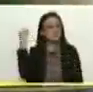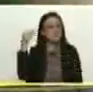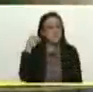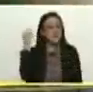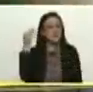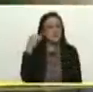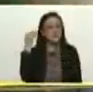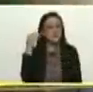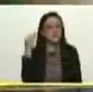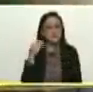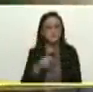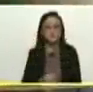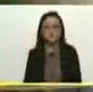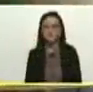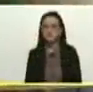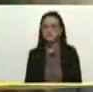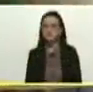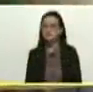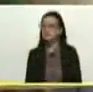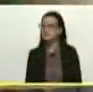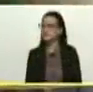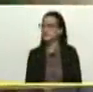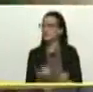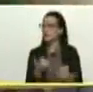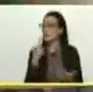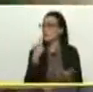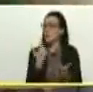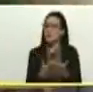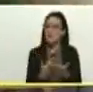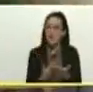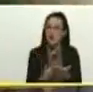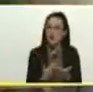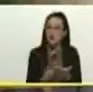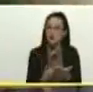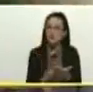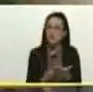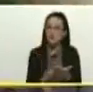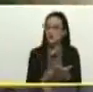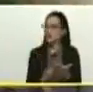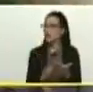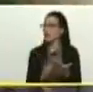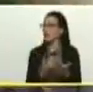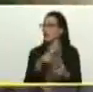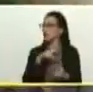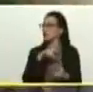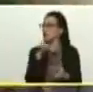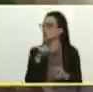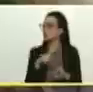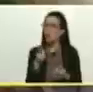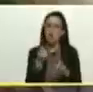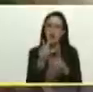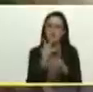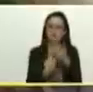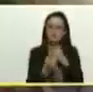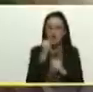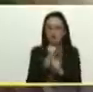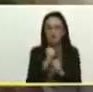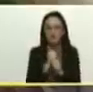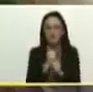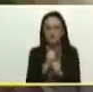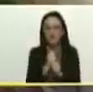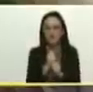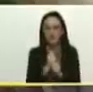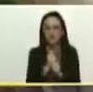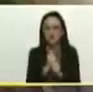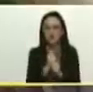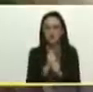pensar en lo que ha sido una propuesta de la construcción de una zona binacional,